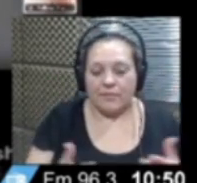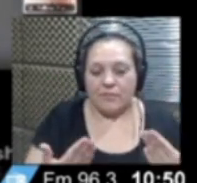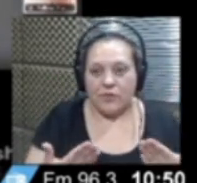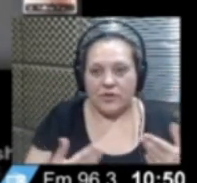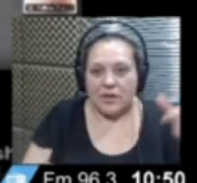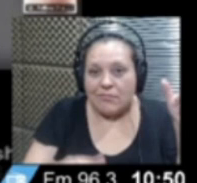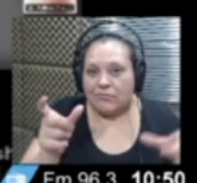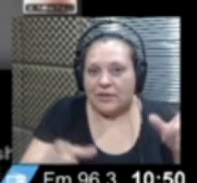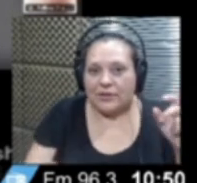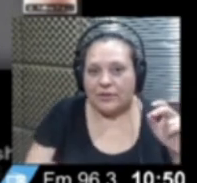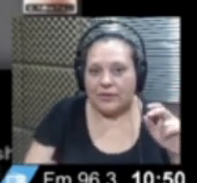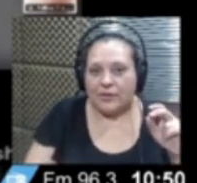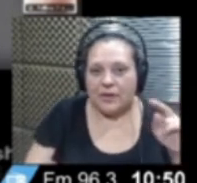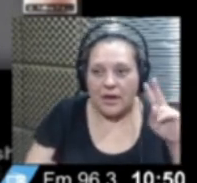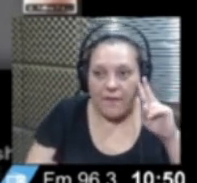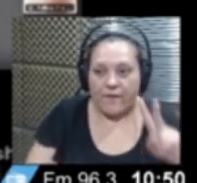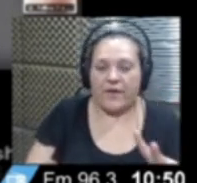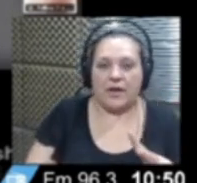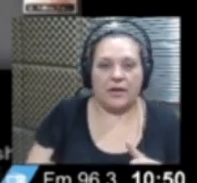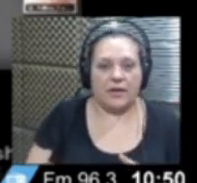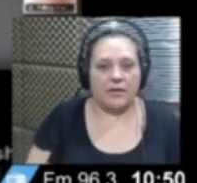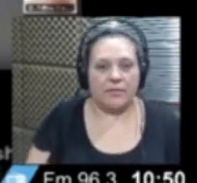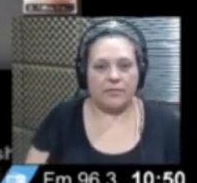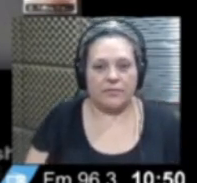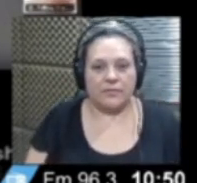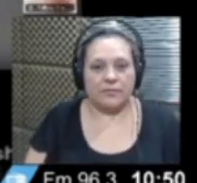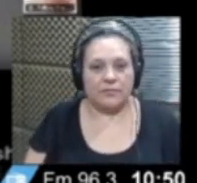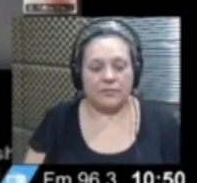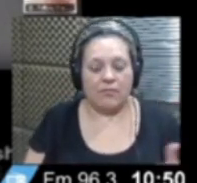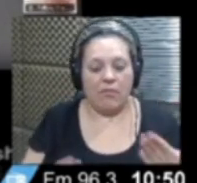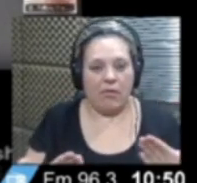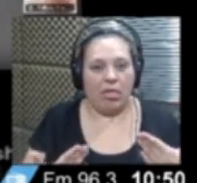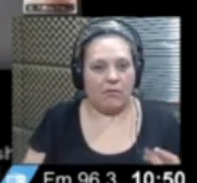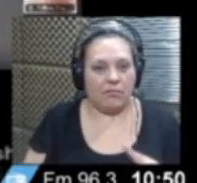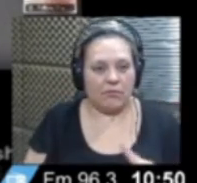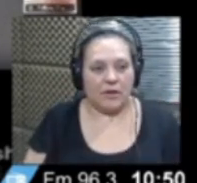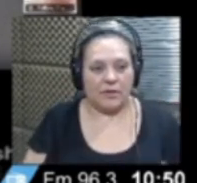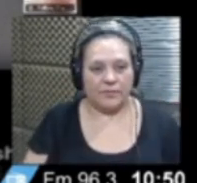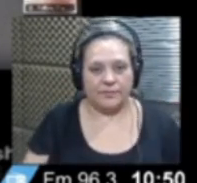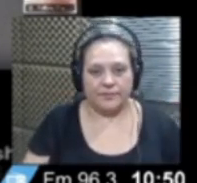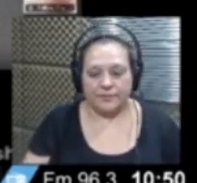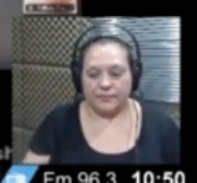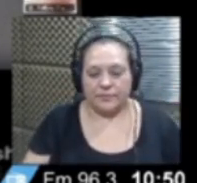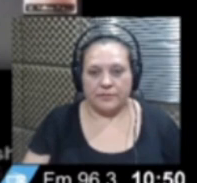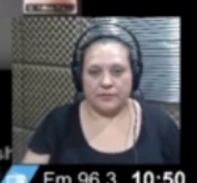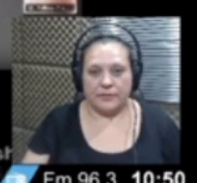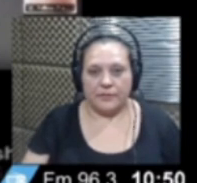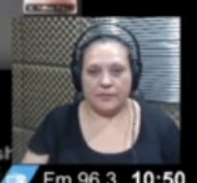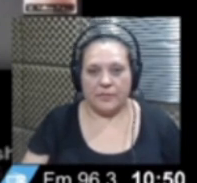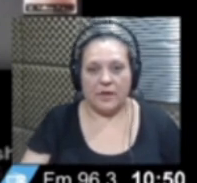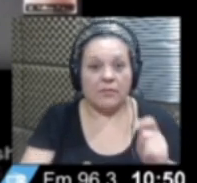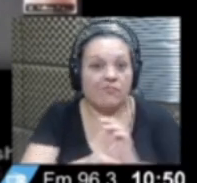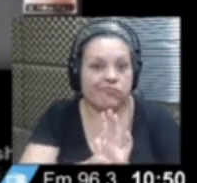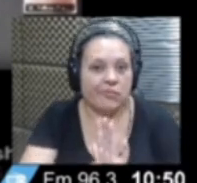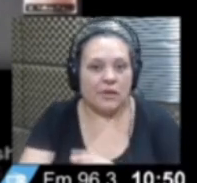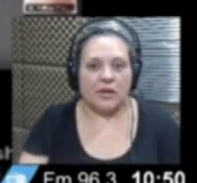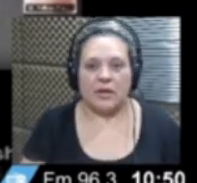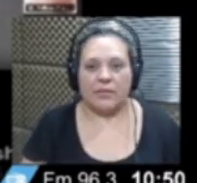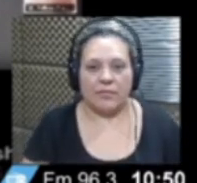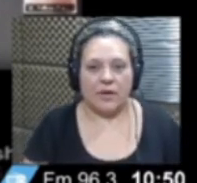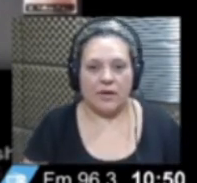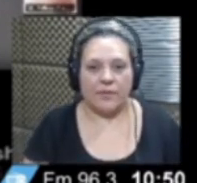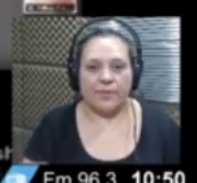todas estas luchas de hoy que vemos por noticieros y por la Bueno, televisión. Y te puedo Leticia. nombrar una que es Winnie Mandela.